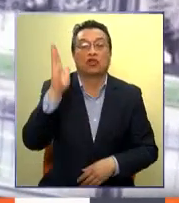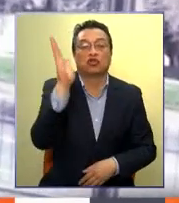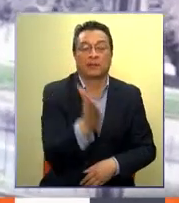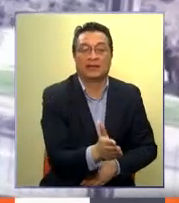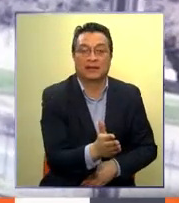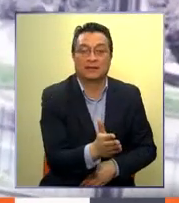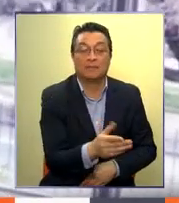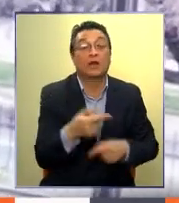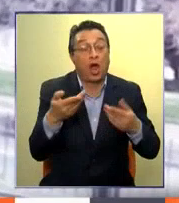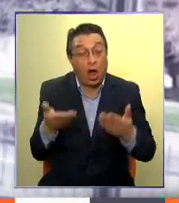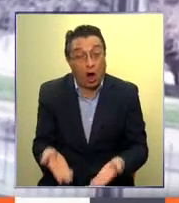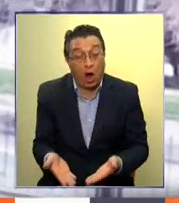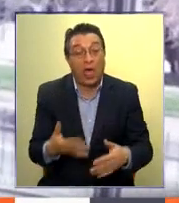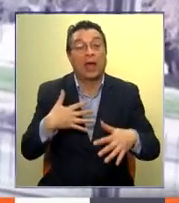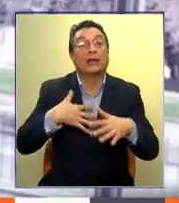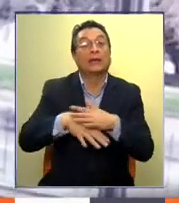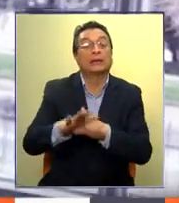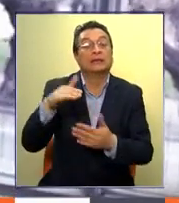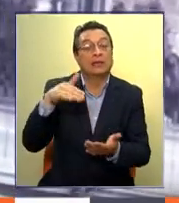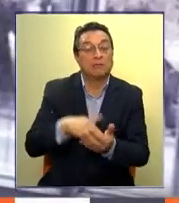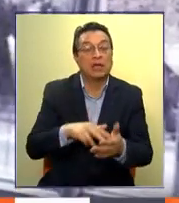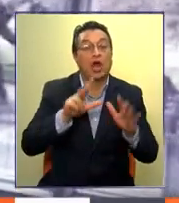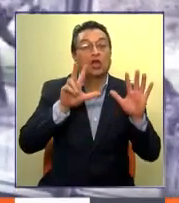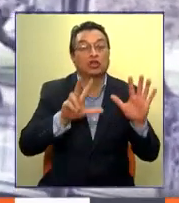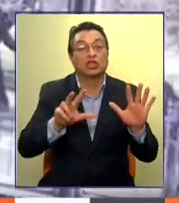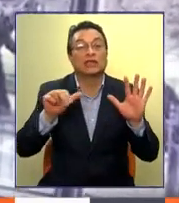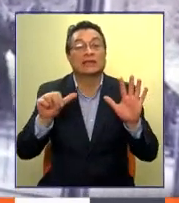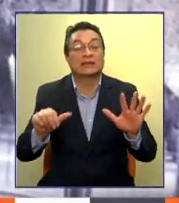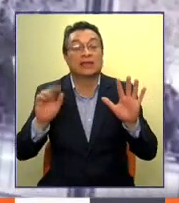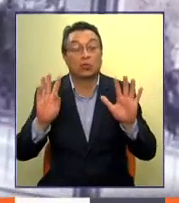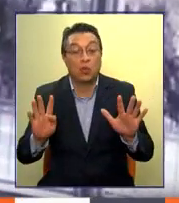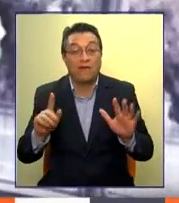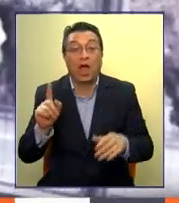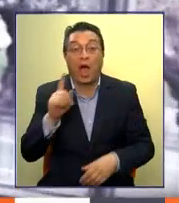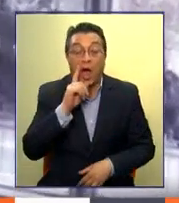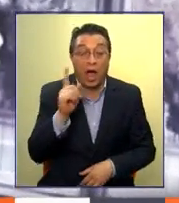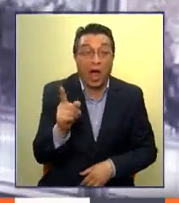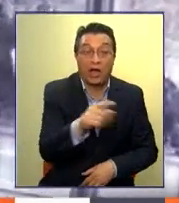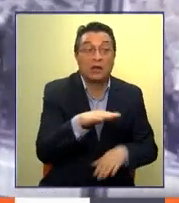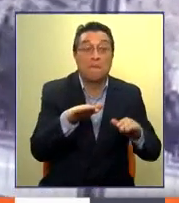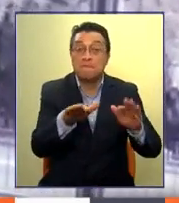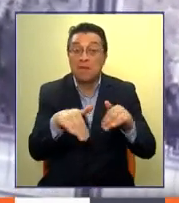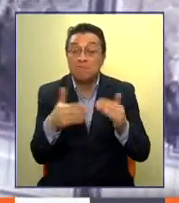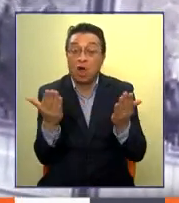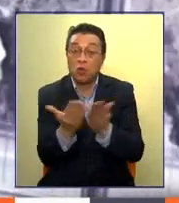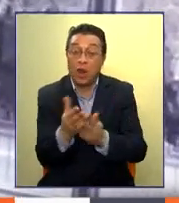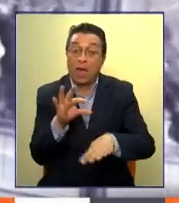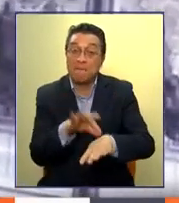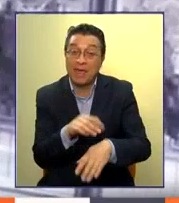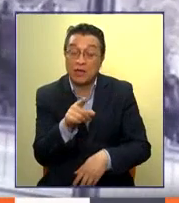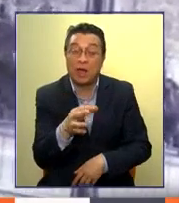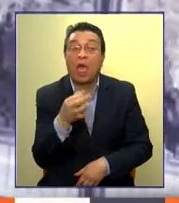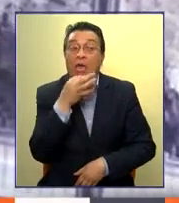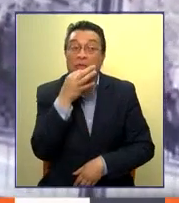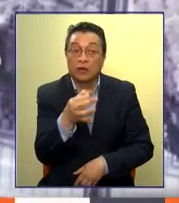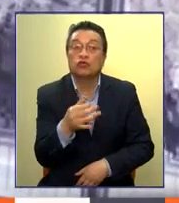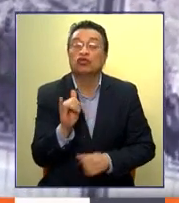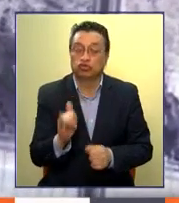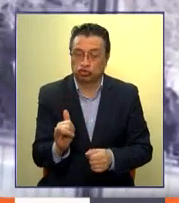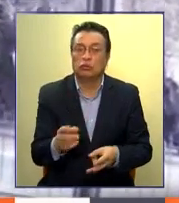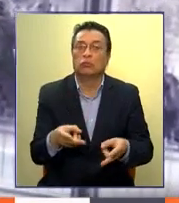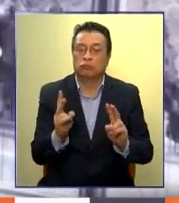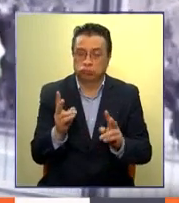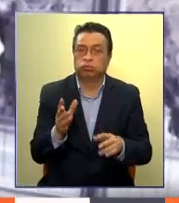hoy día con 15 mil 869 casos activos el mismo colegio médico recomienda hacer el